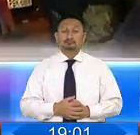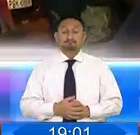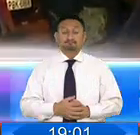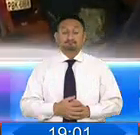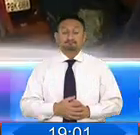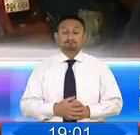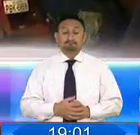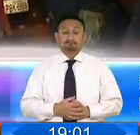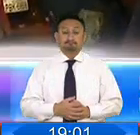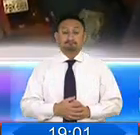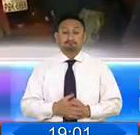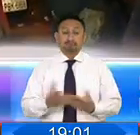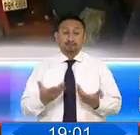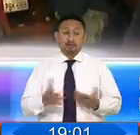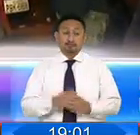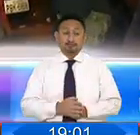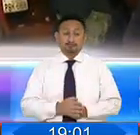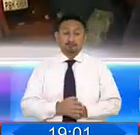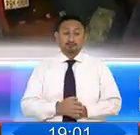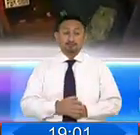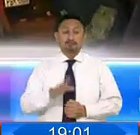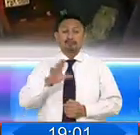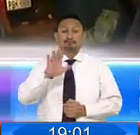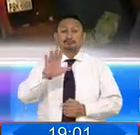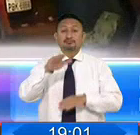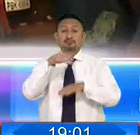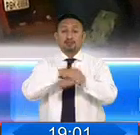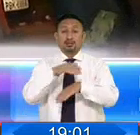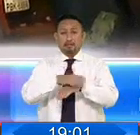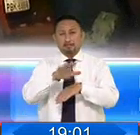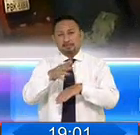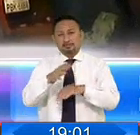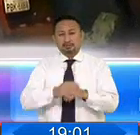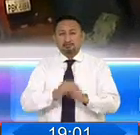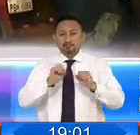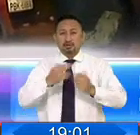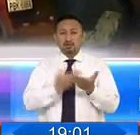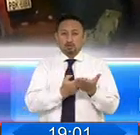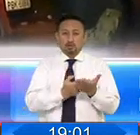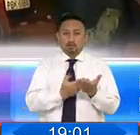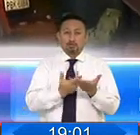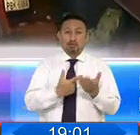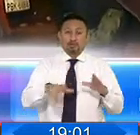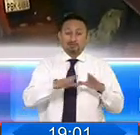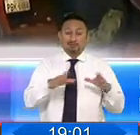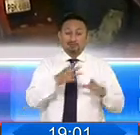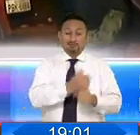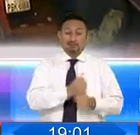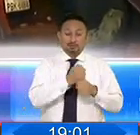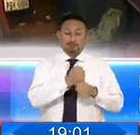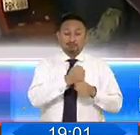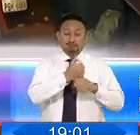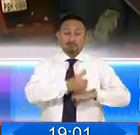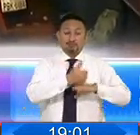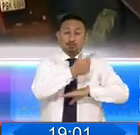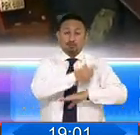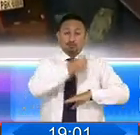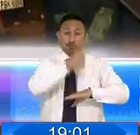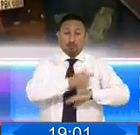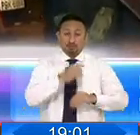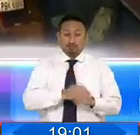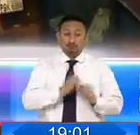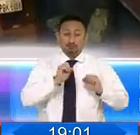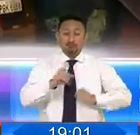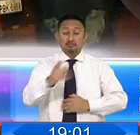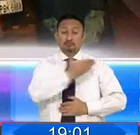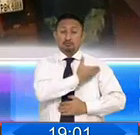Así es, pero luego, aproximadamente a las 17 horas, luego de salir de una reunión en la mesa de seguridad en la gobernación de Guayas, como lo